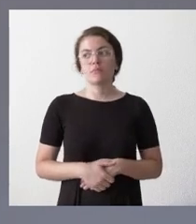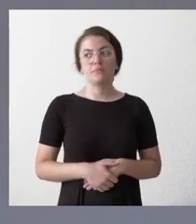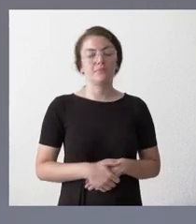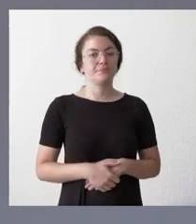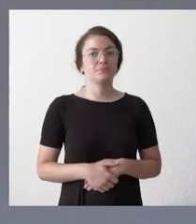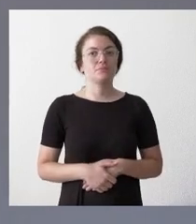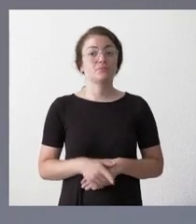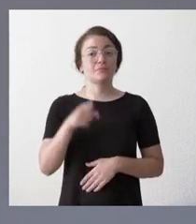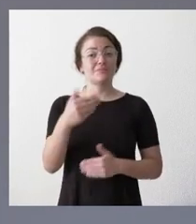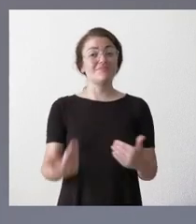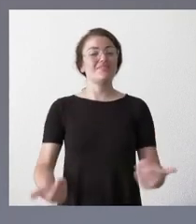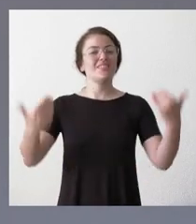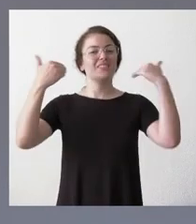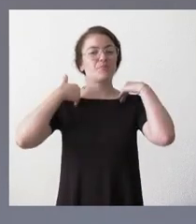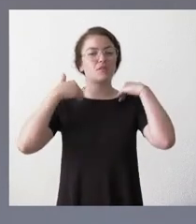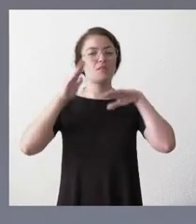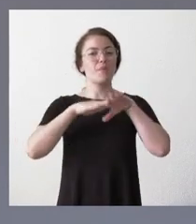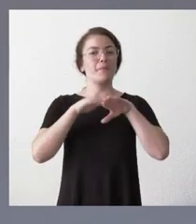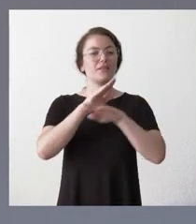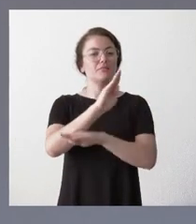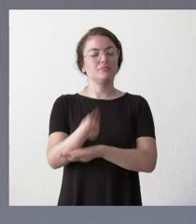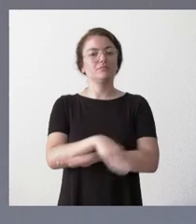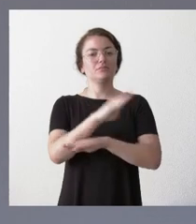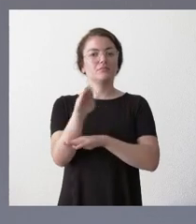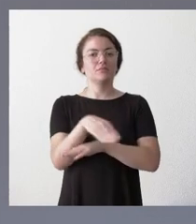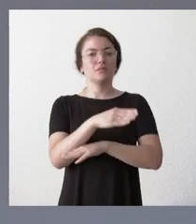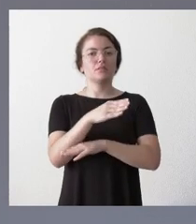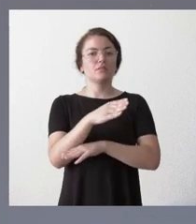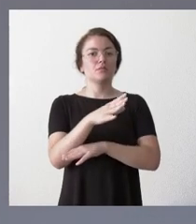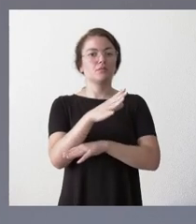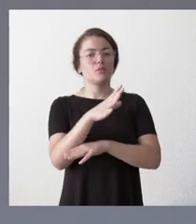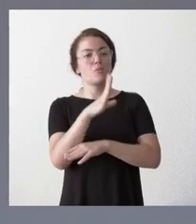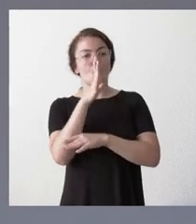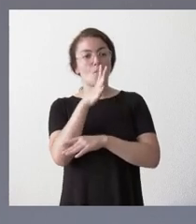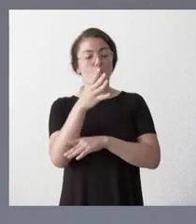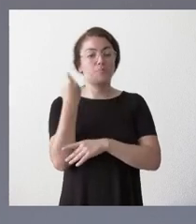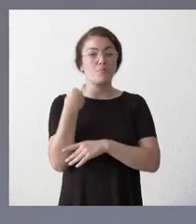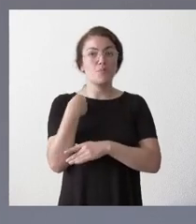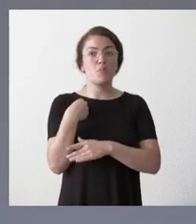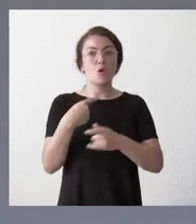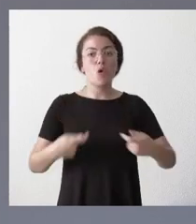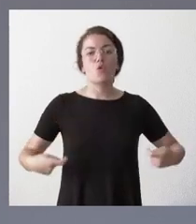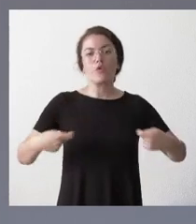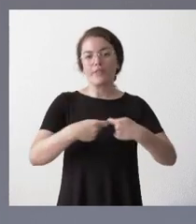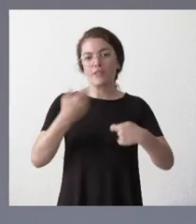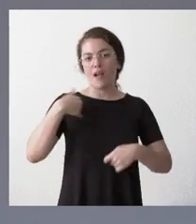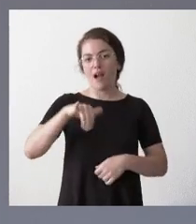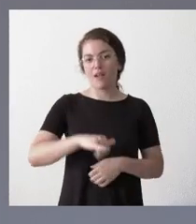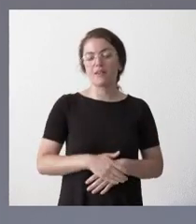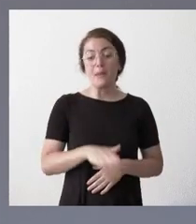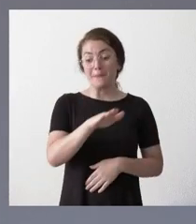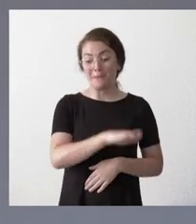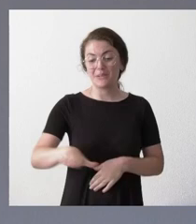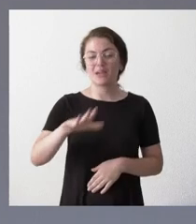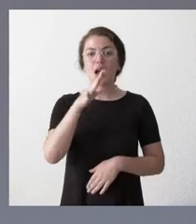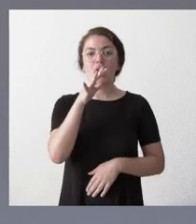Y se hace cargo de la guarda de ellas a través de los distintos conciertos que tenemos. Los menores ahora mismo